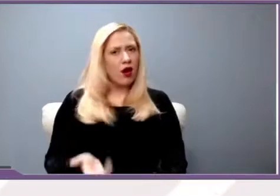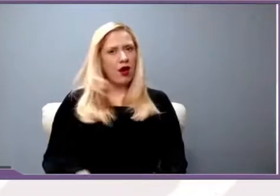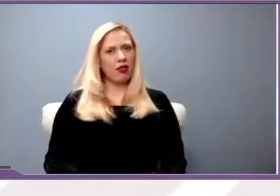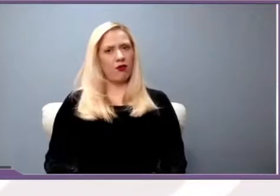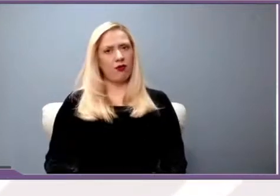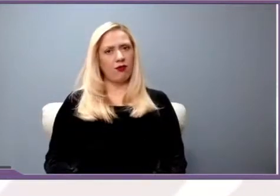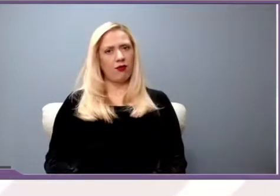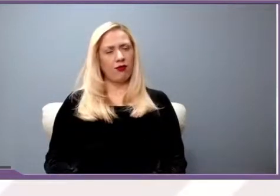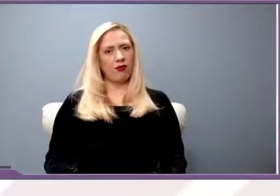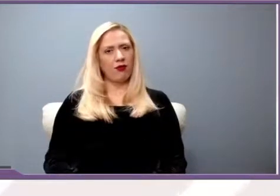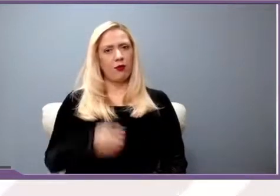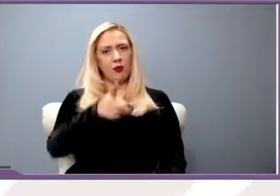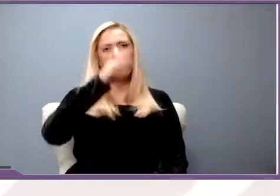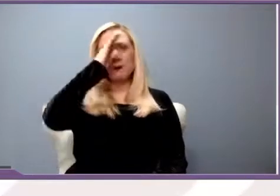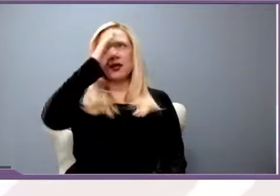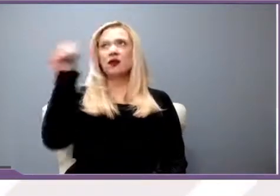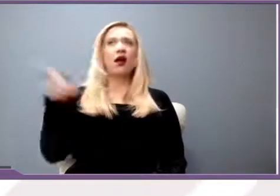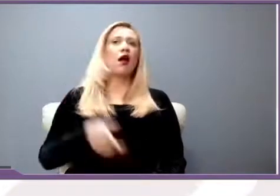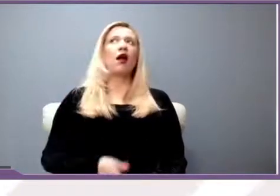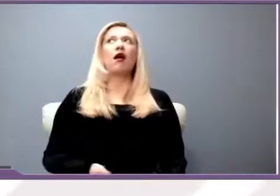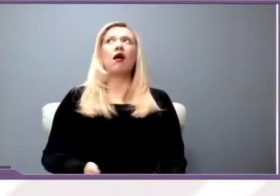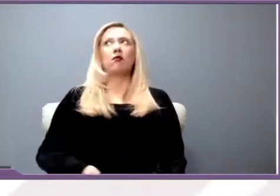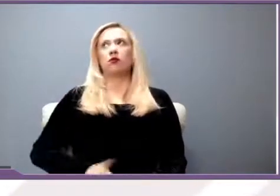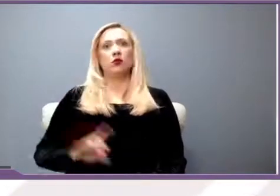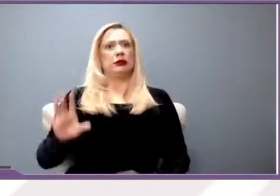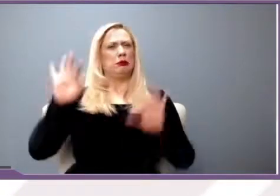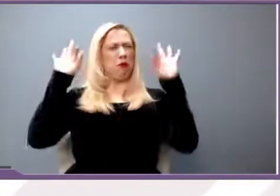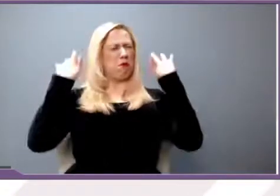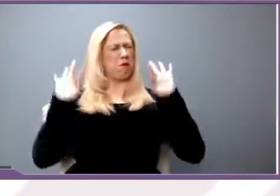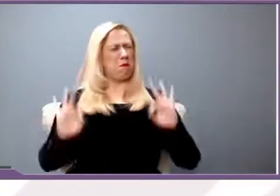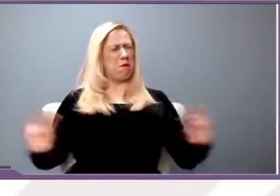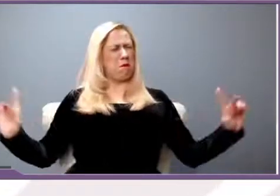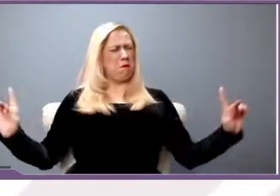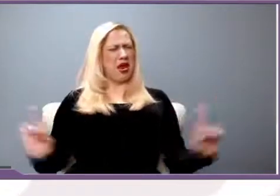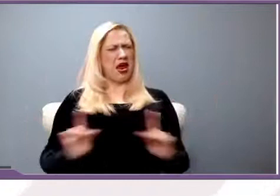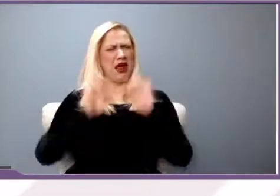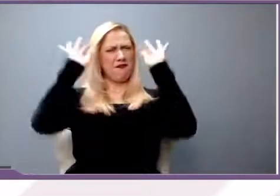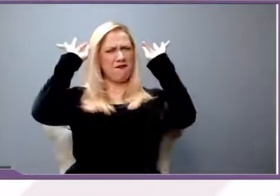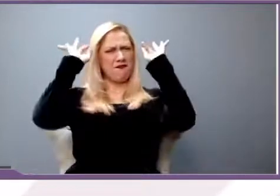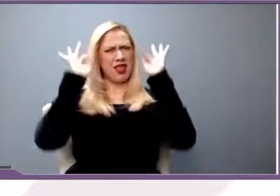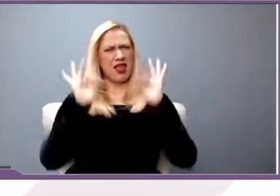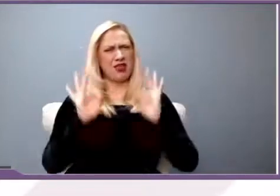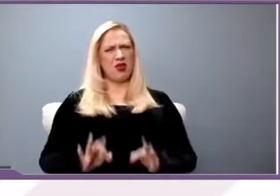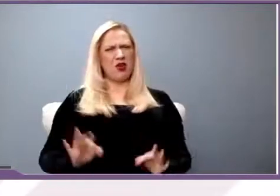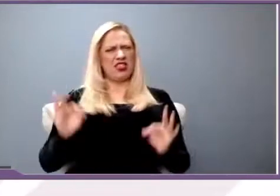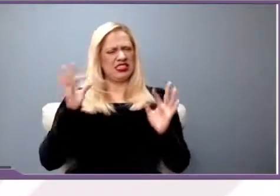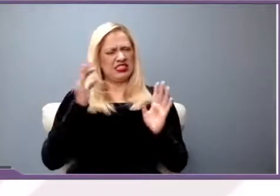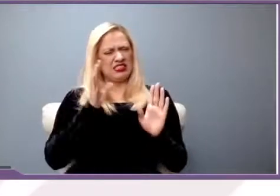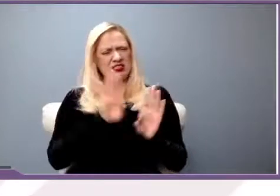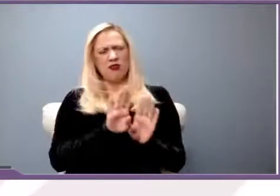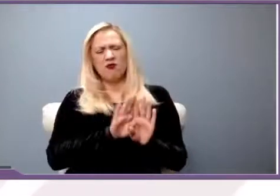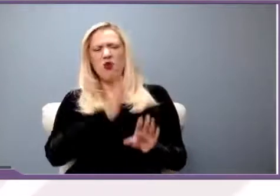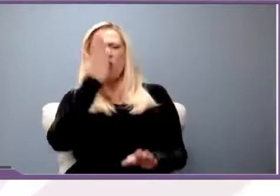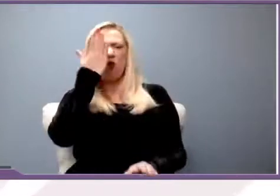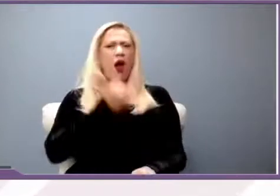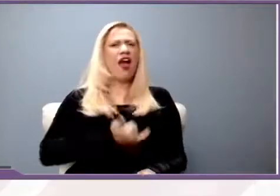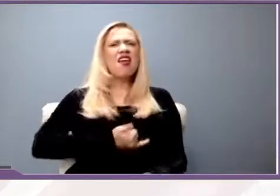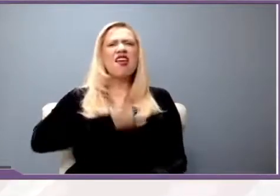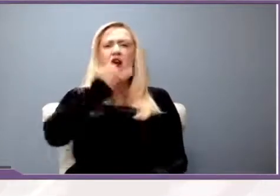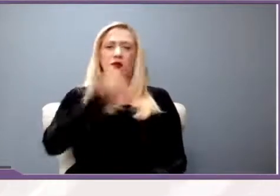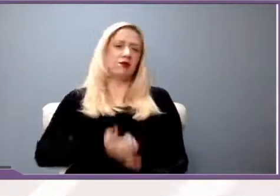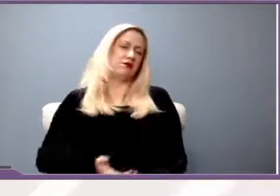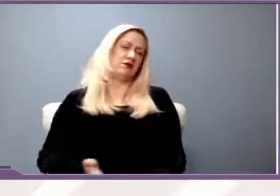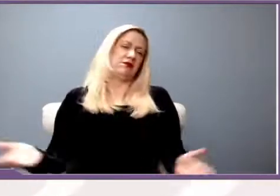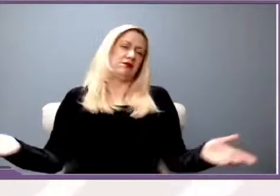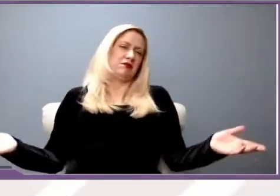estas instituciones no tienen manera de equivocarse? Todo lo construyen en función de lo que conocemos como